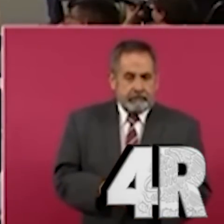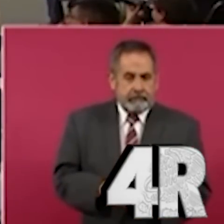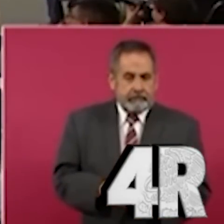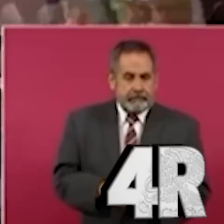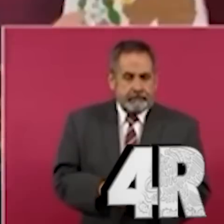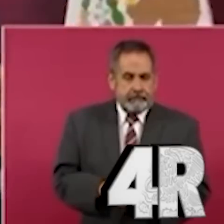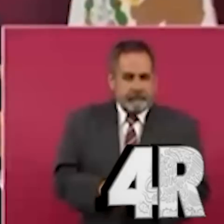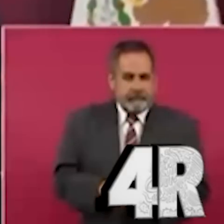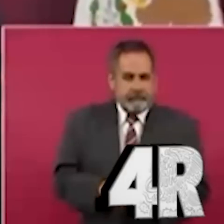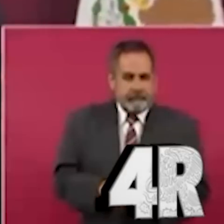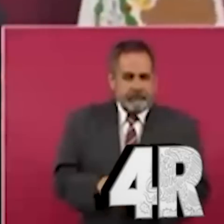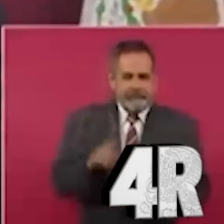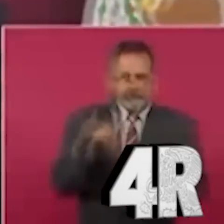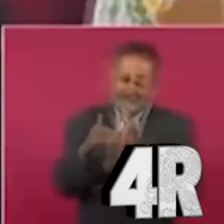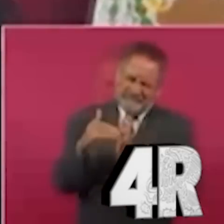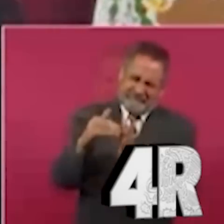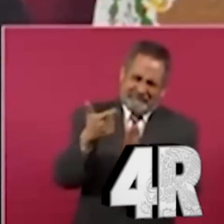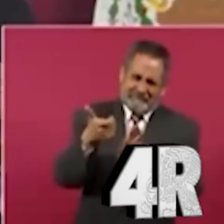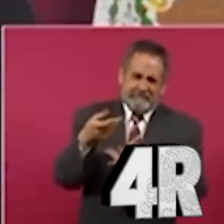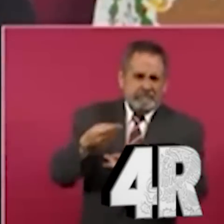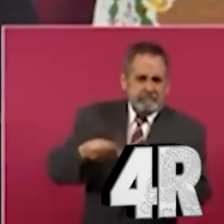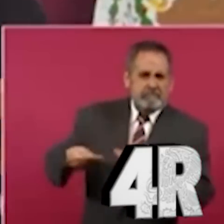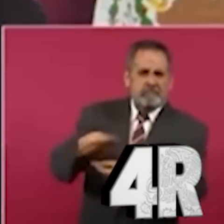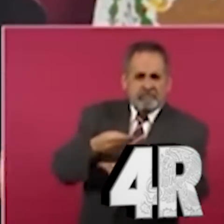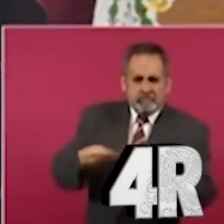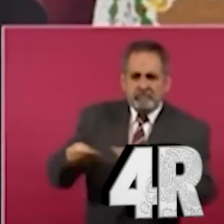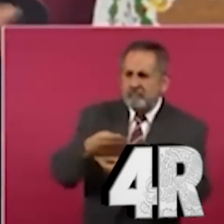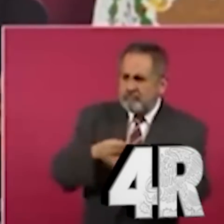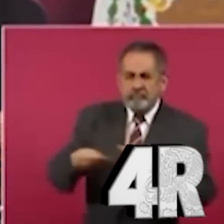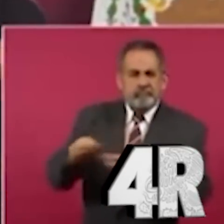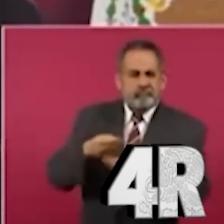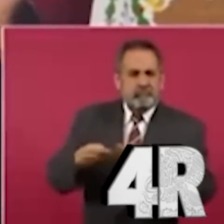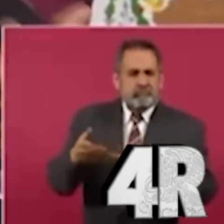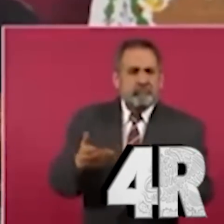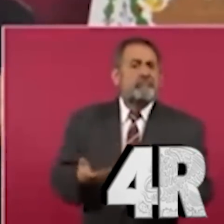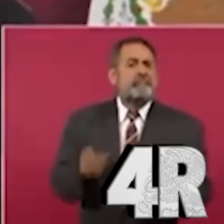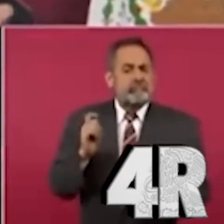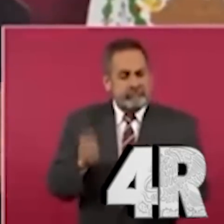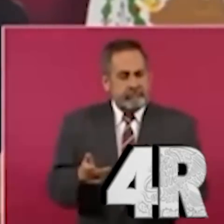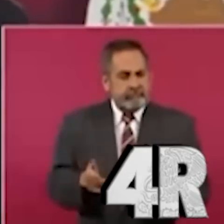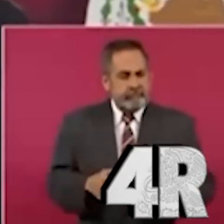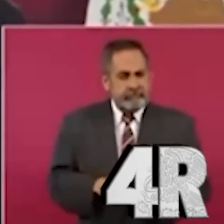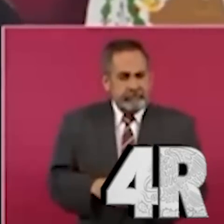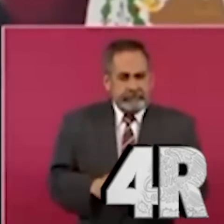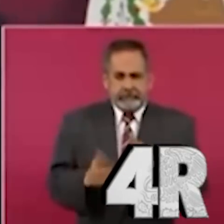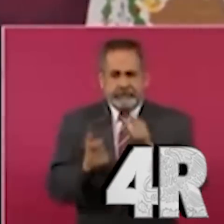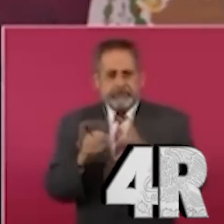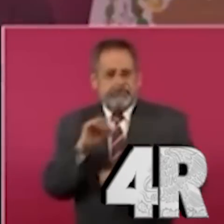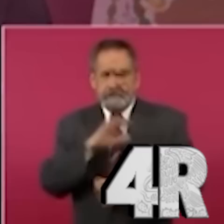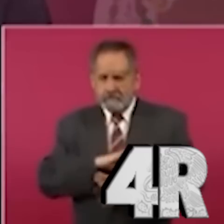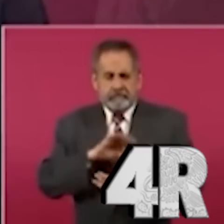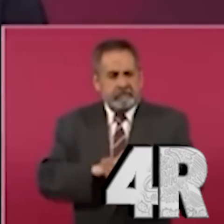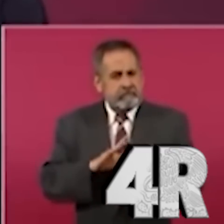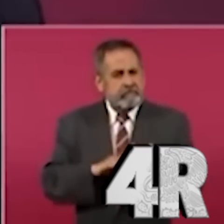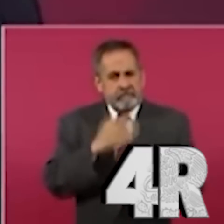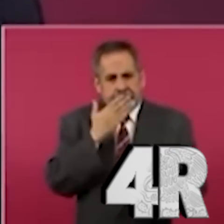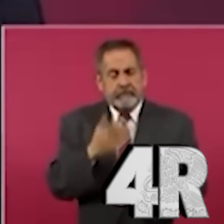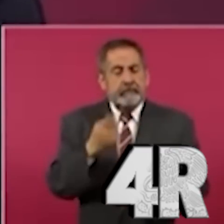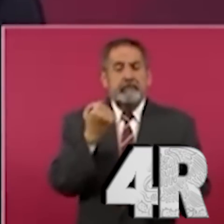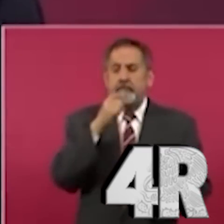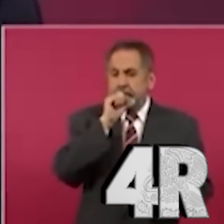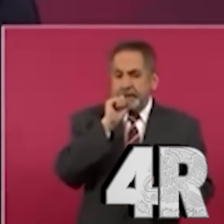manejan billones de pesos. Y no solo es lo que se cobra de comisiones, sino lo